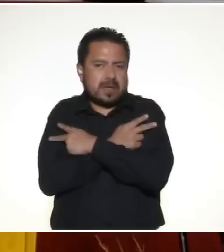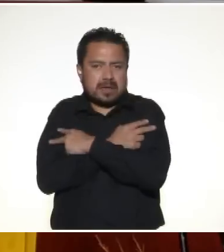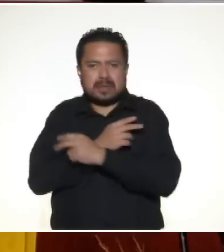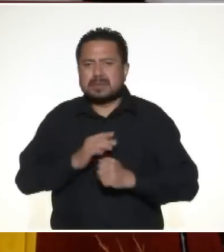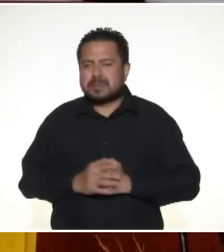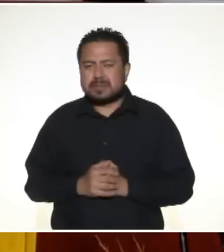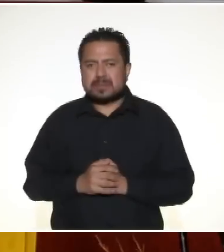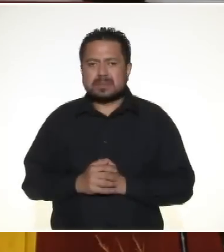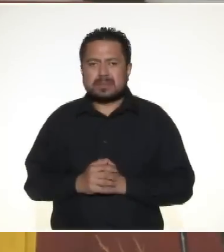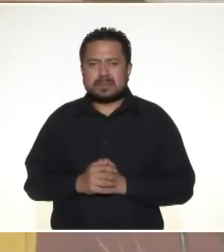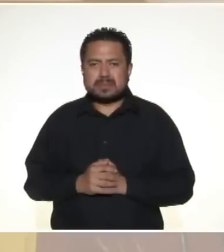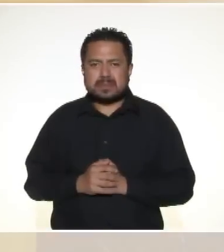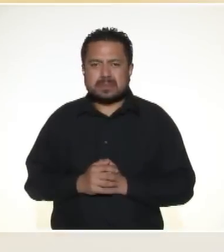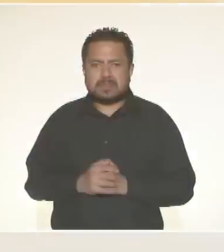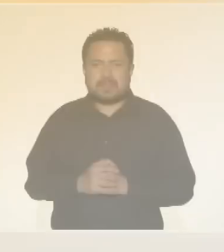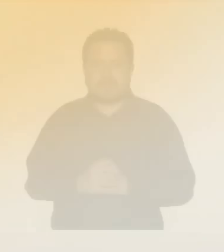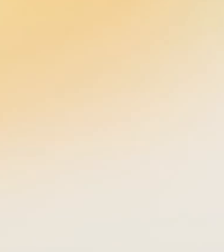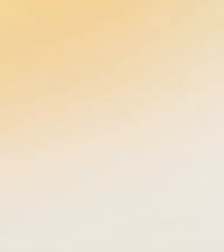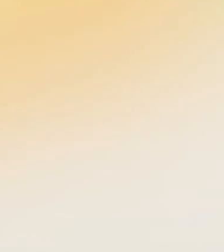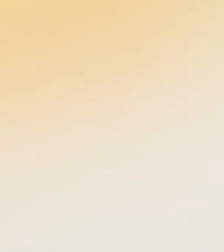venimos.